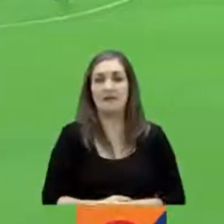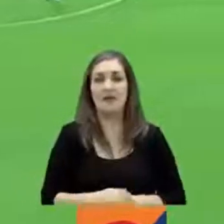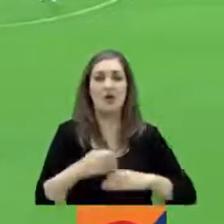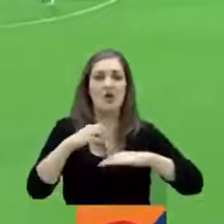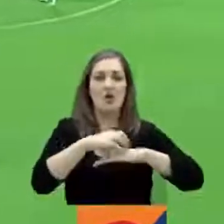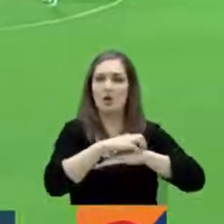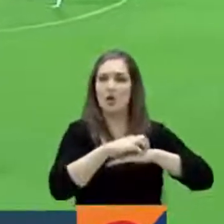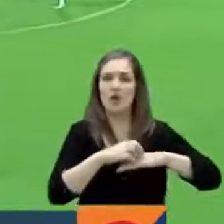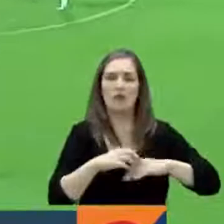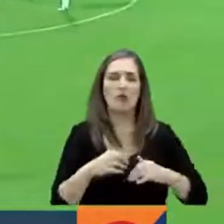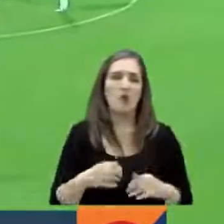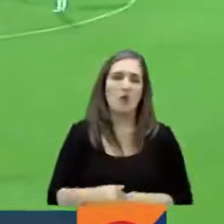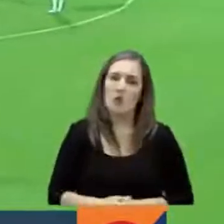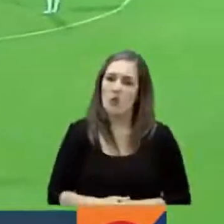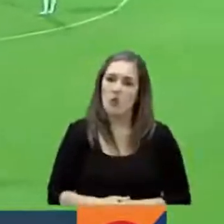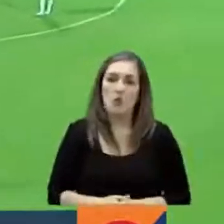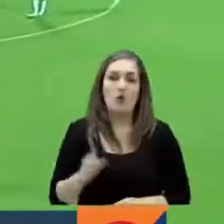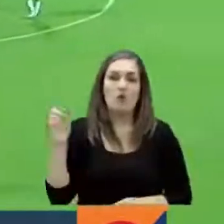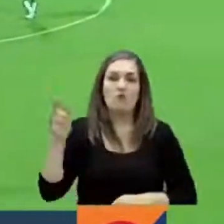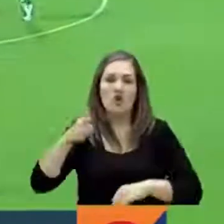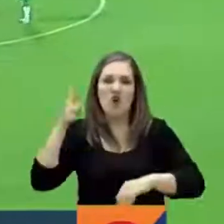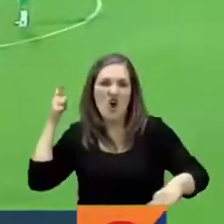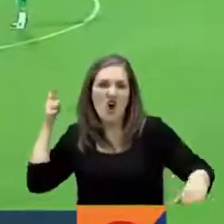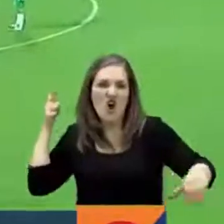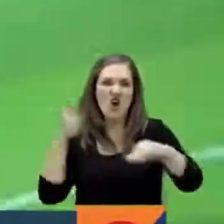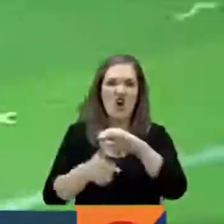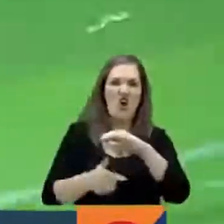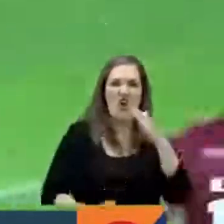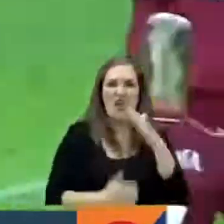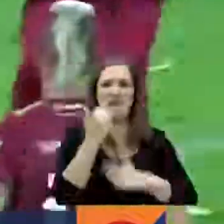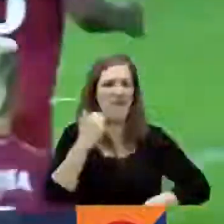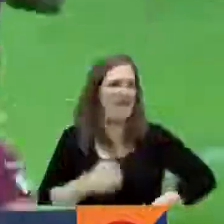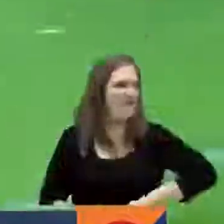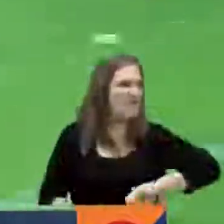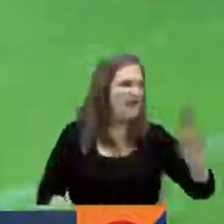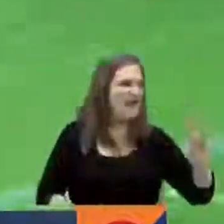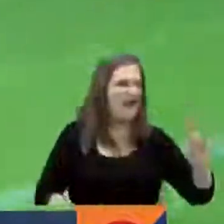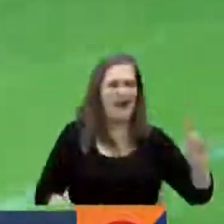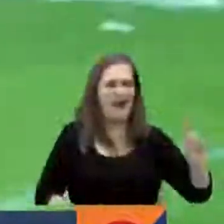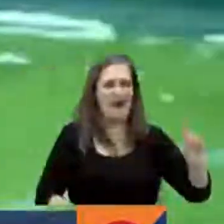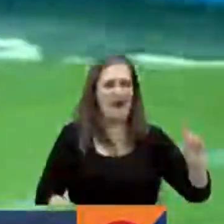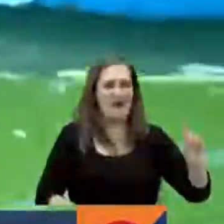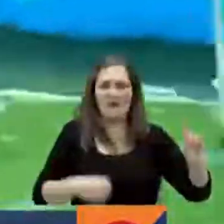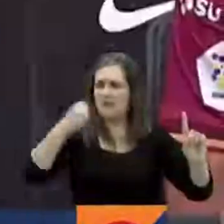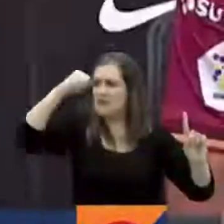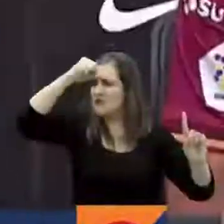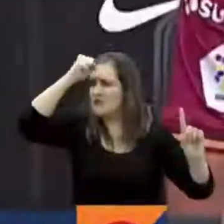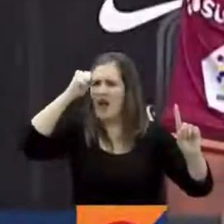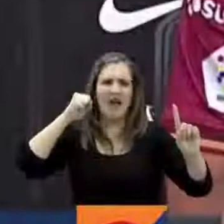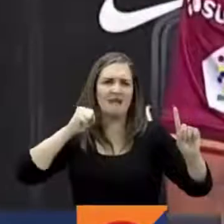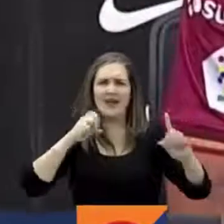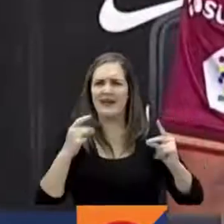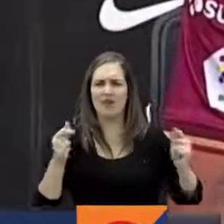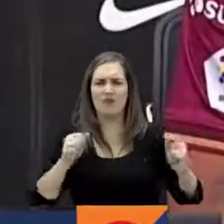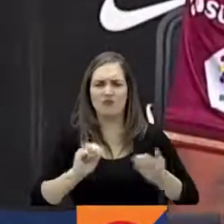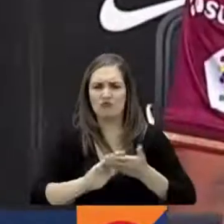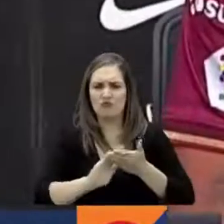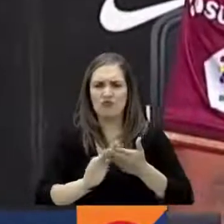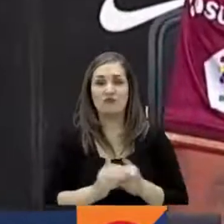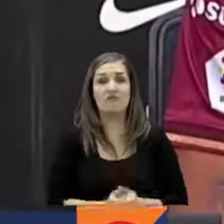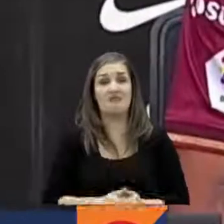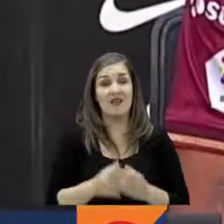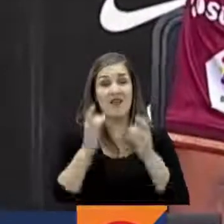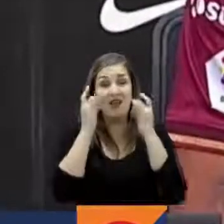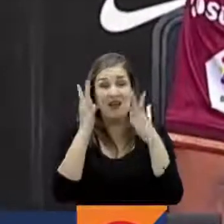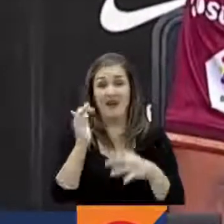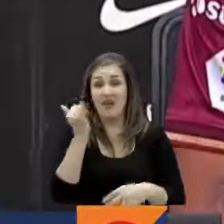dolor de cabeza al minuto 23 con el gol de Anderson Plata, pero rápidamente Nacional encontró el antídoto. Cometimos errores garrafales que no le